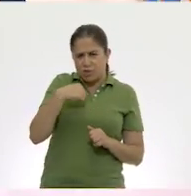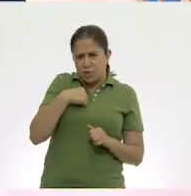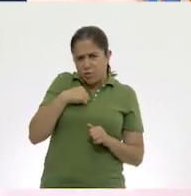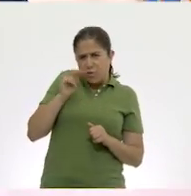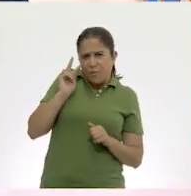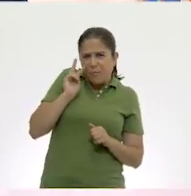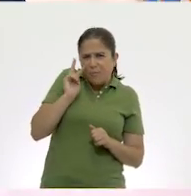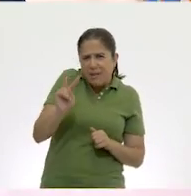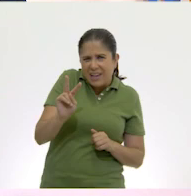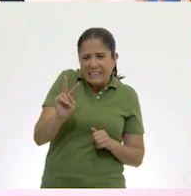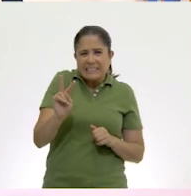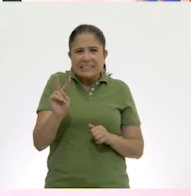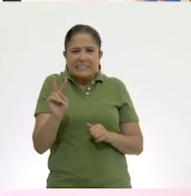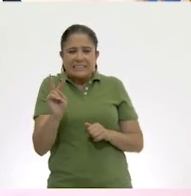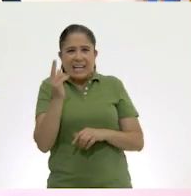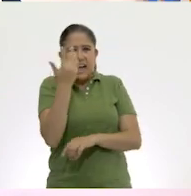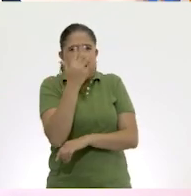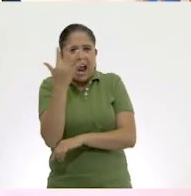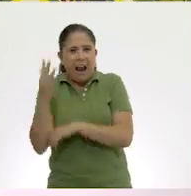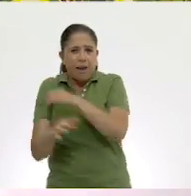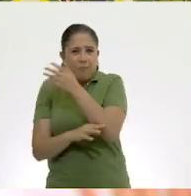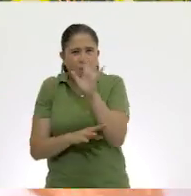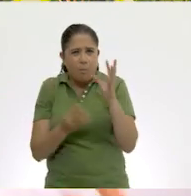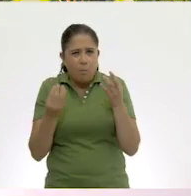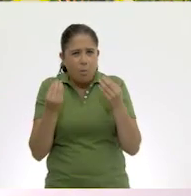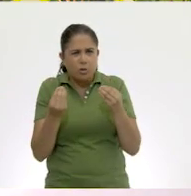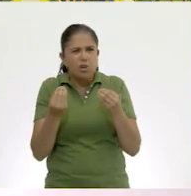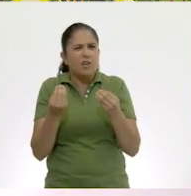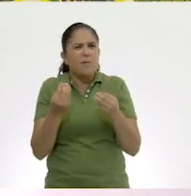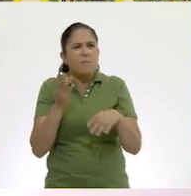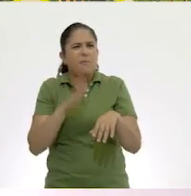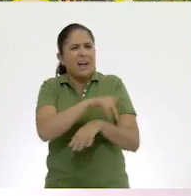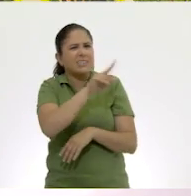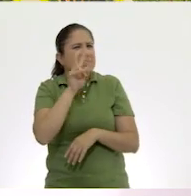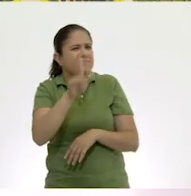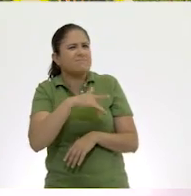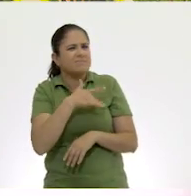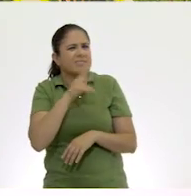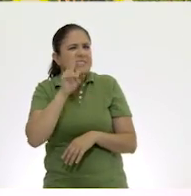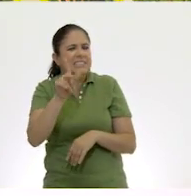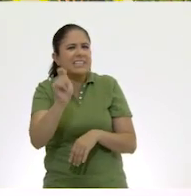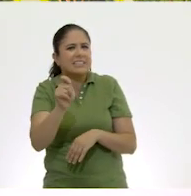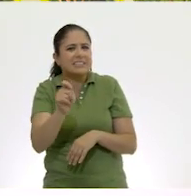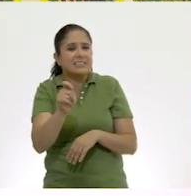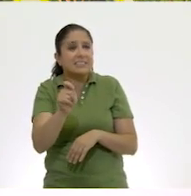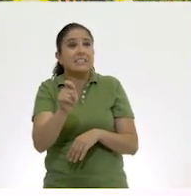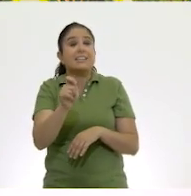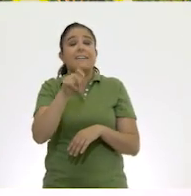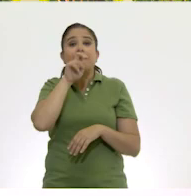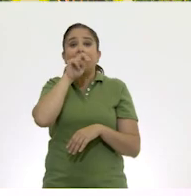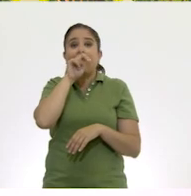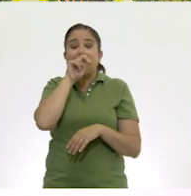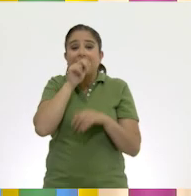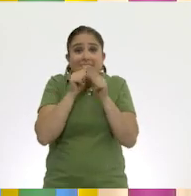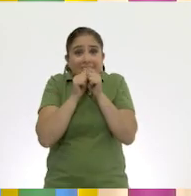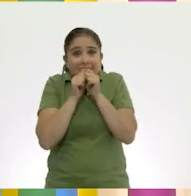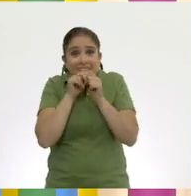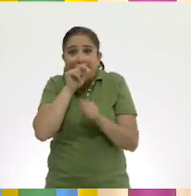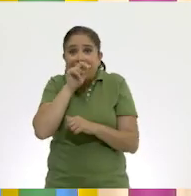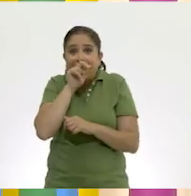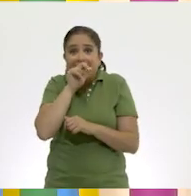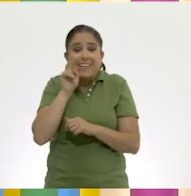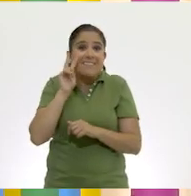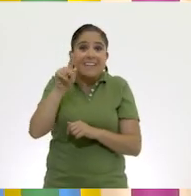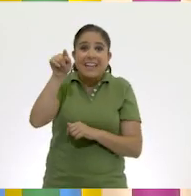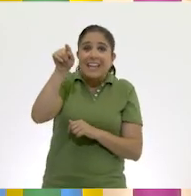como que muchos árboles que más observa actual observó una ardilla un ardilla en donde en donde